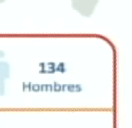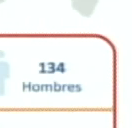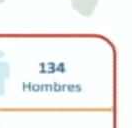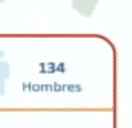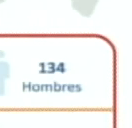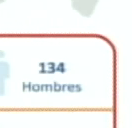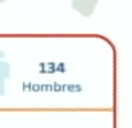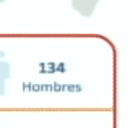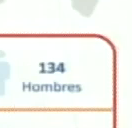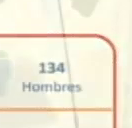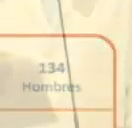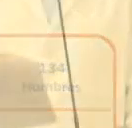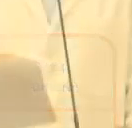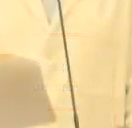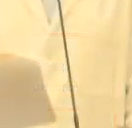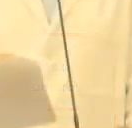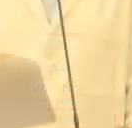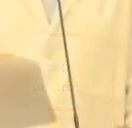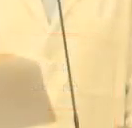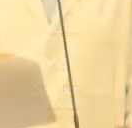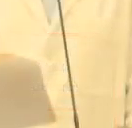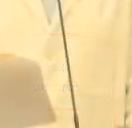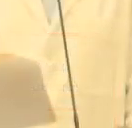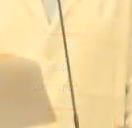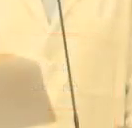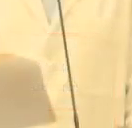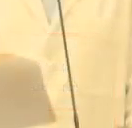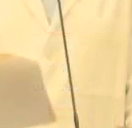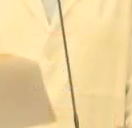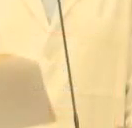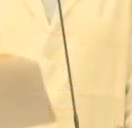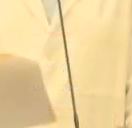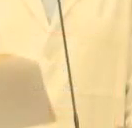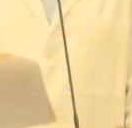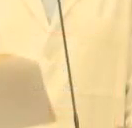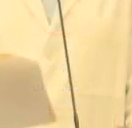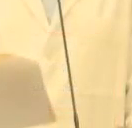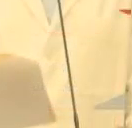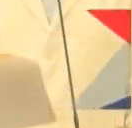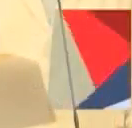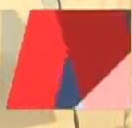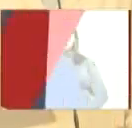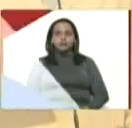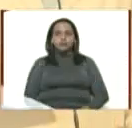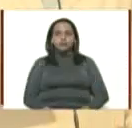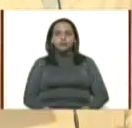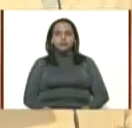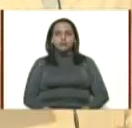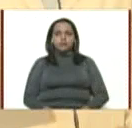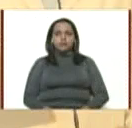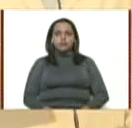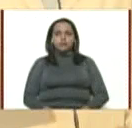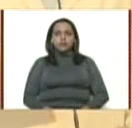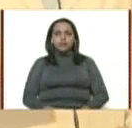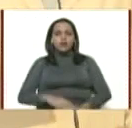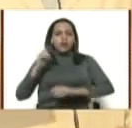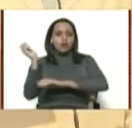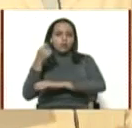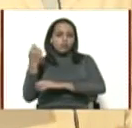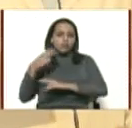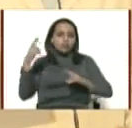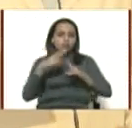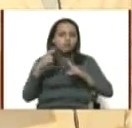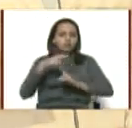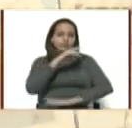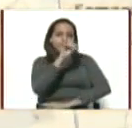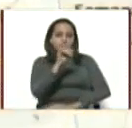ingresaron en los cordones sanitarios que tenemos establecidos en los estados Apure, Táchira y